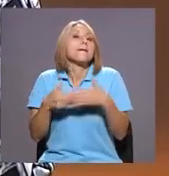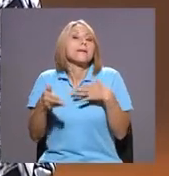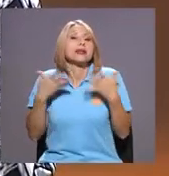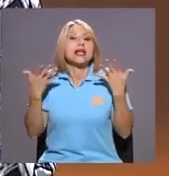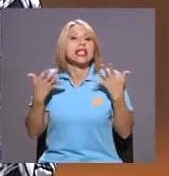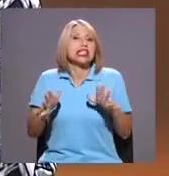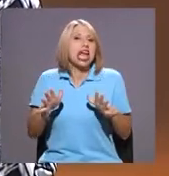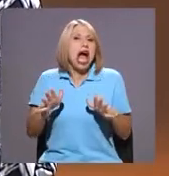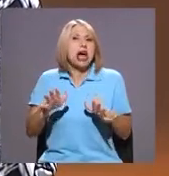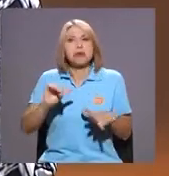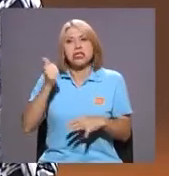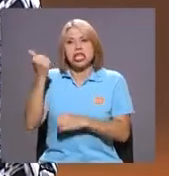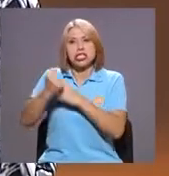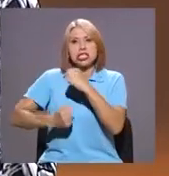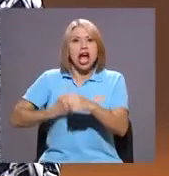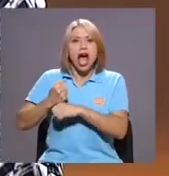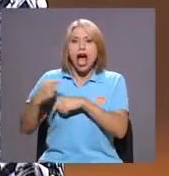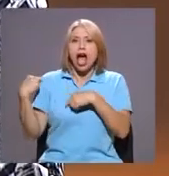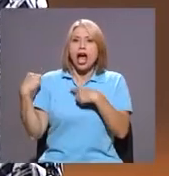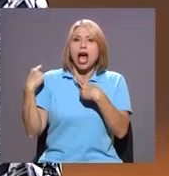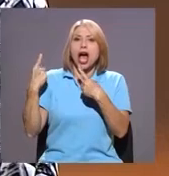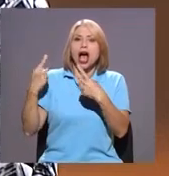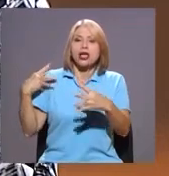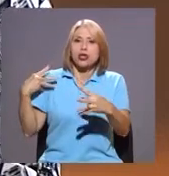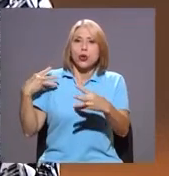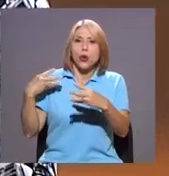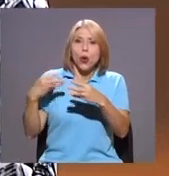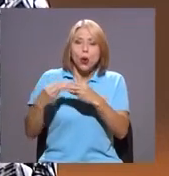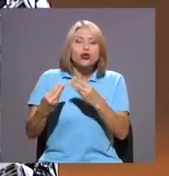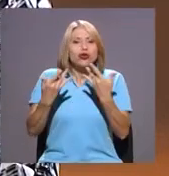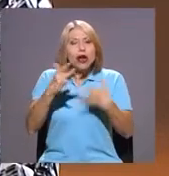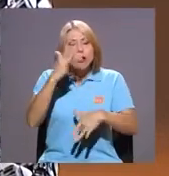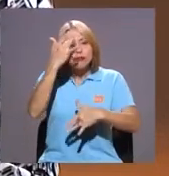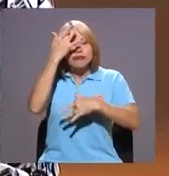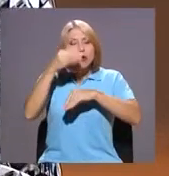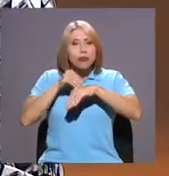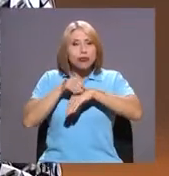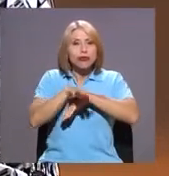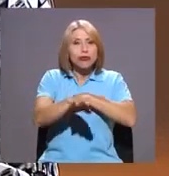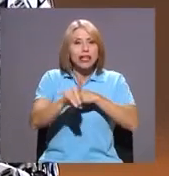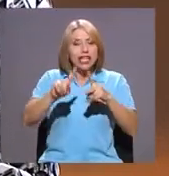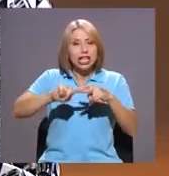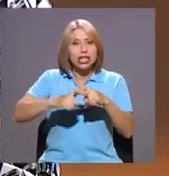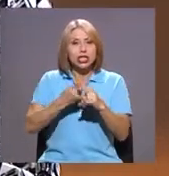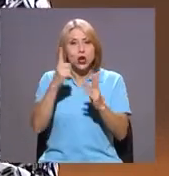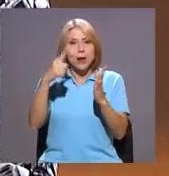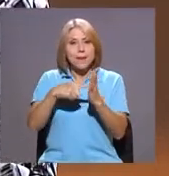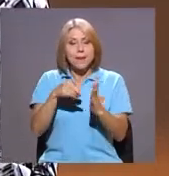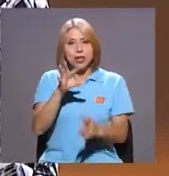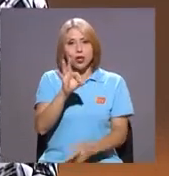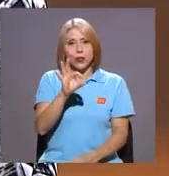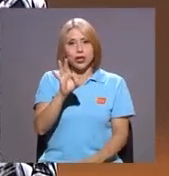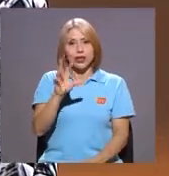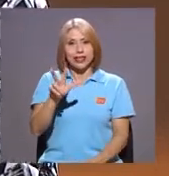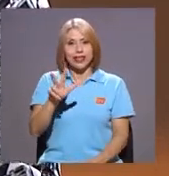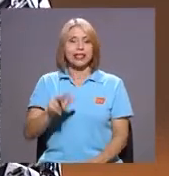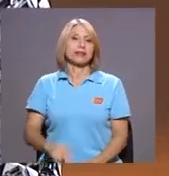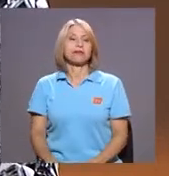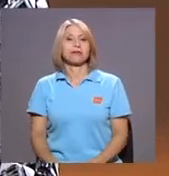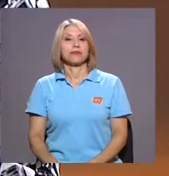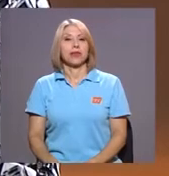años de tener ya transmisión reconocida, que inició en el año 1993.